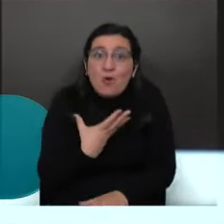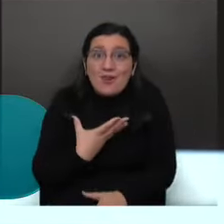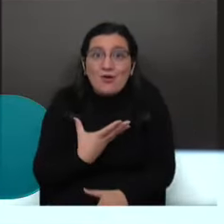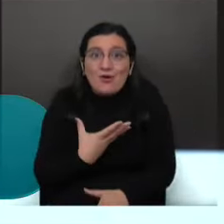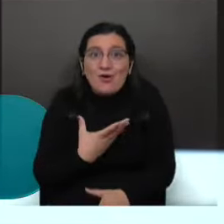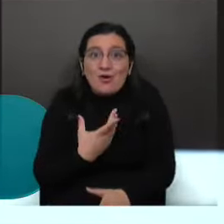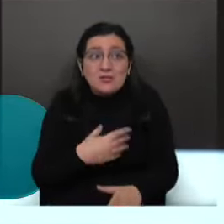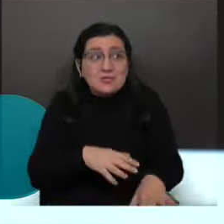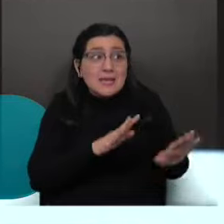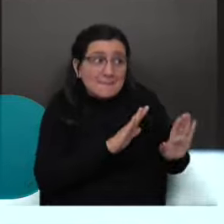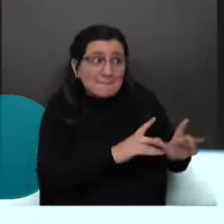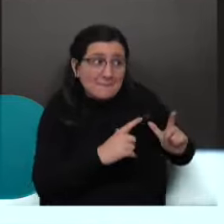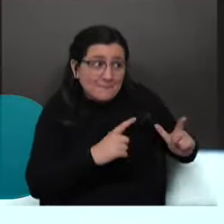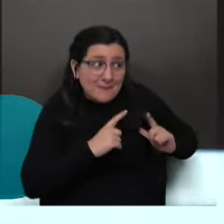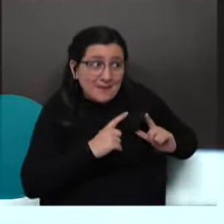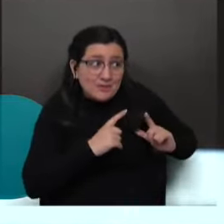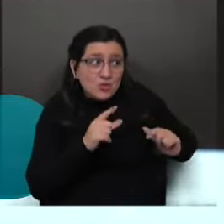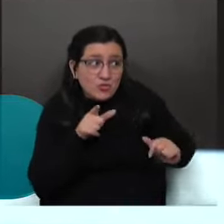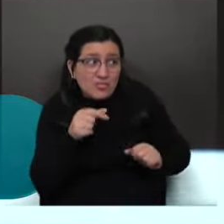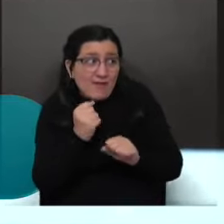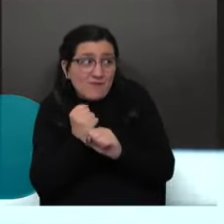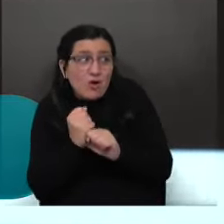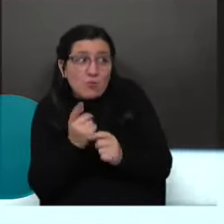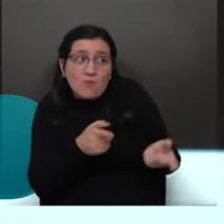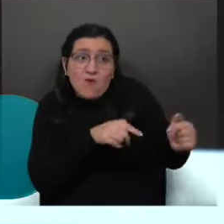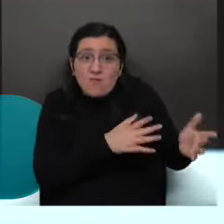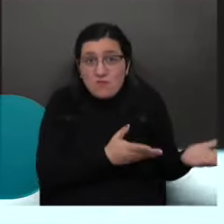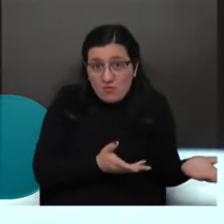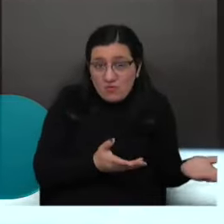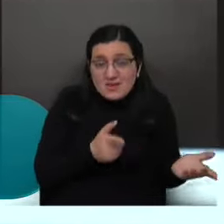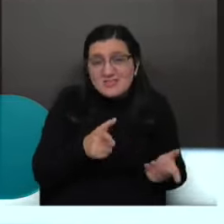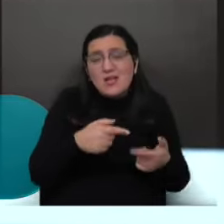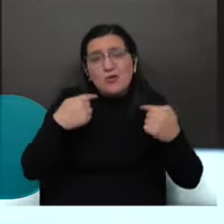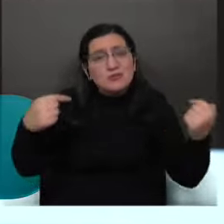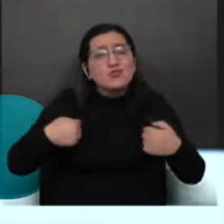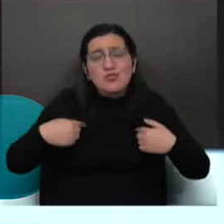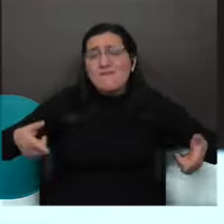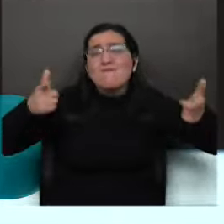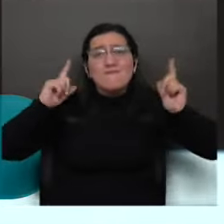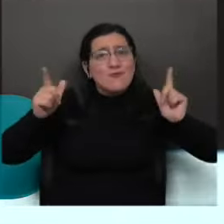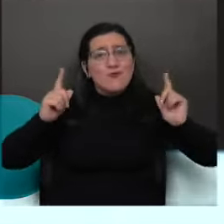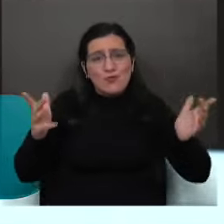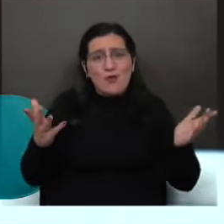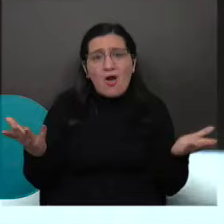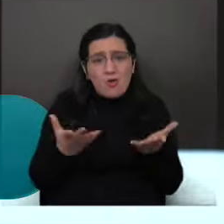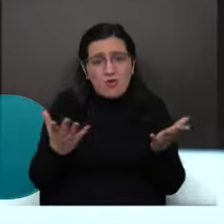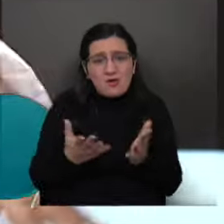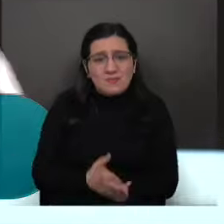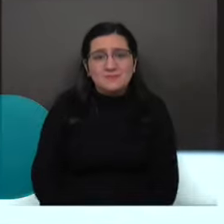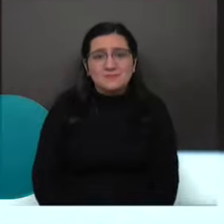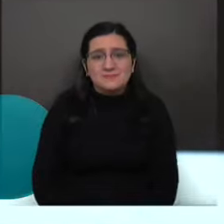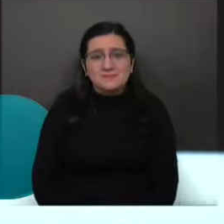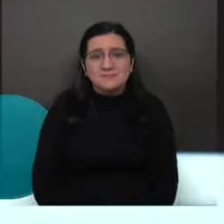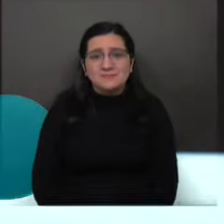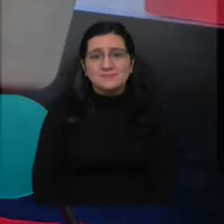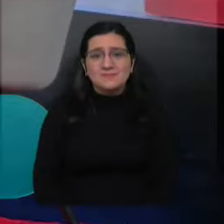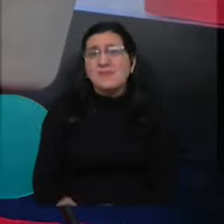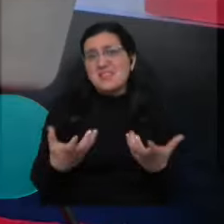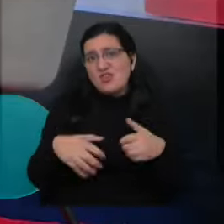eso entonces Esas cosas Eh me hacen disfrutar un montón ahora este este medio así que me quiero